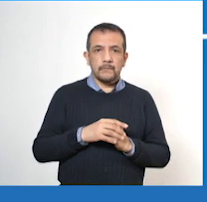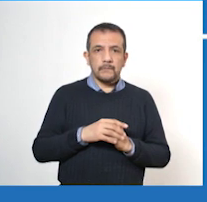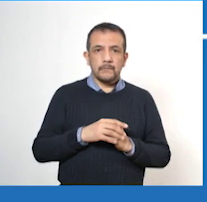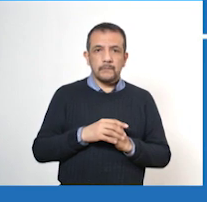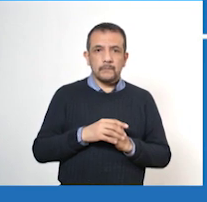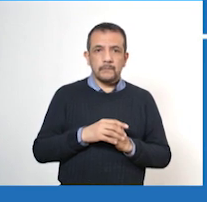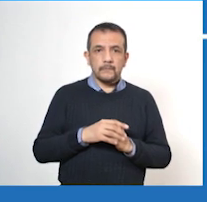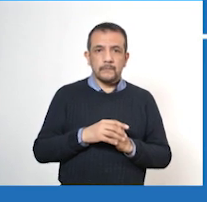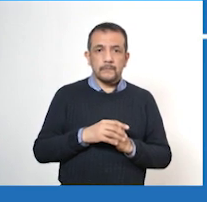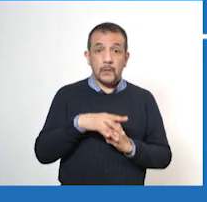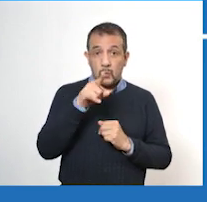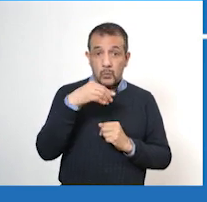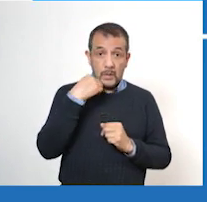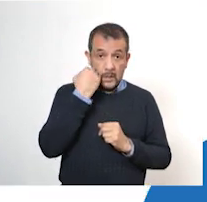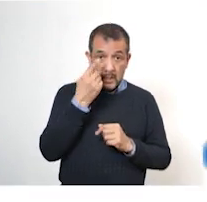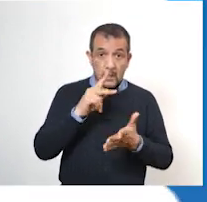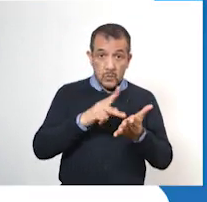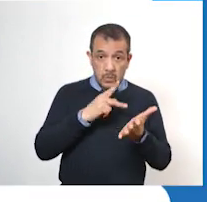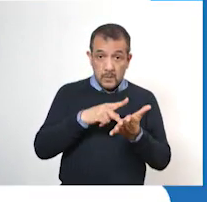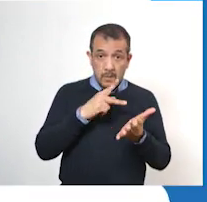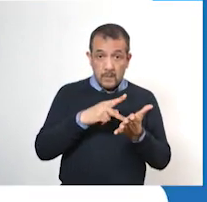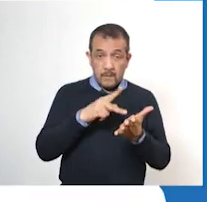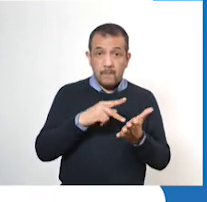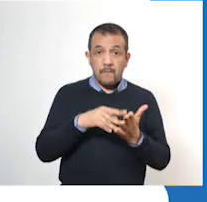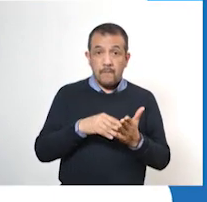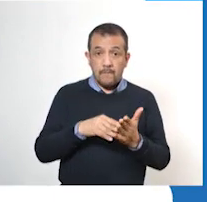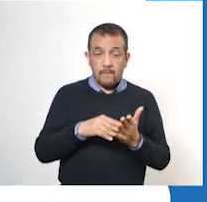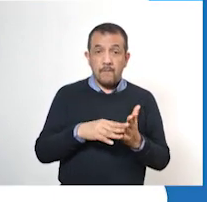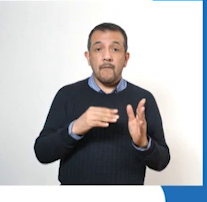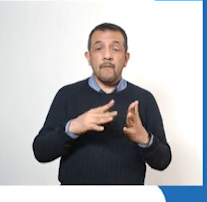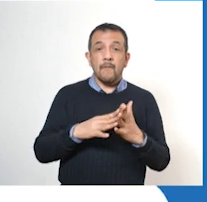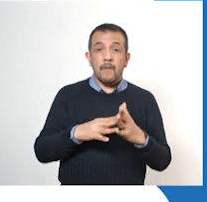conalitech.sep.gob.mx. Si quieres volver a ver los